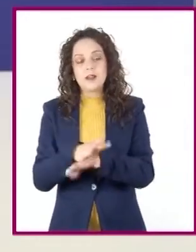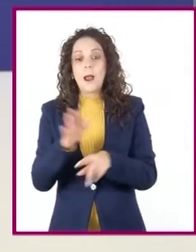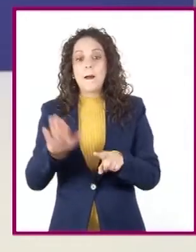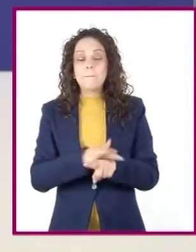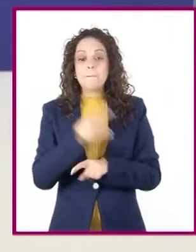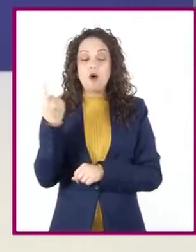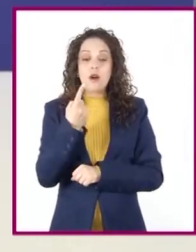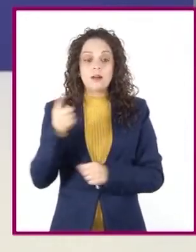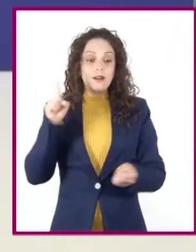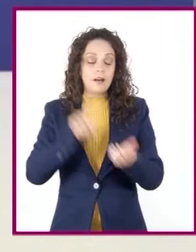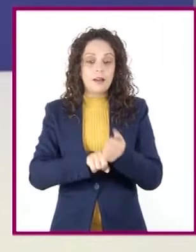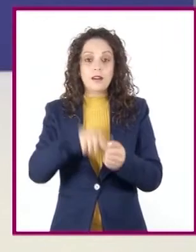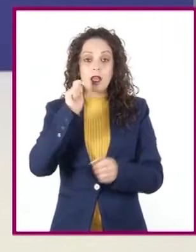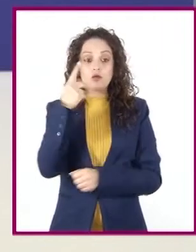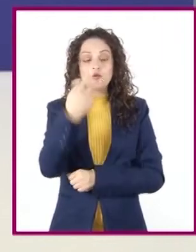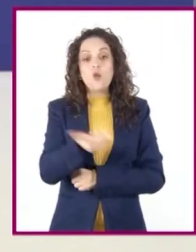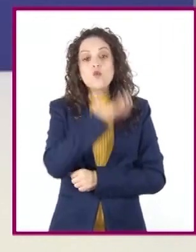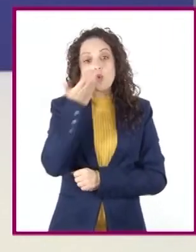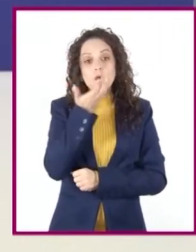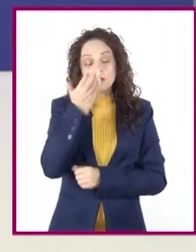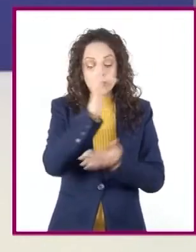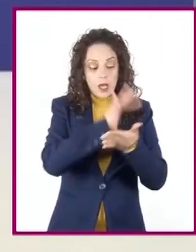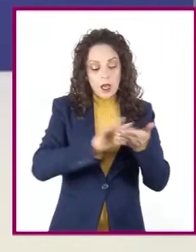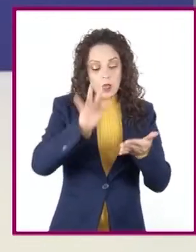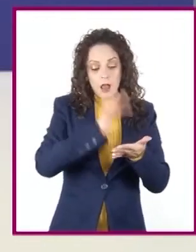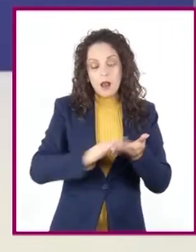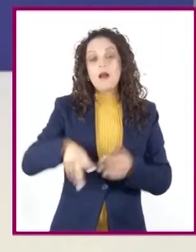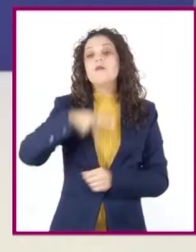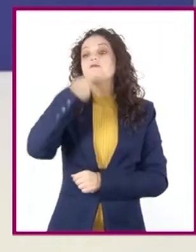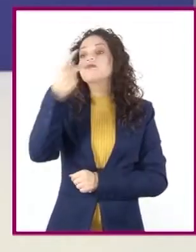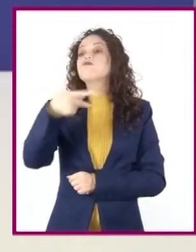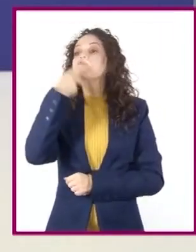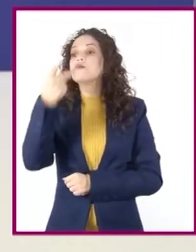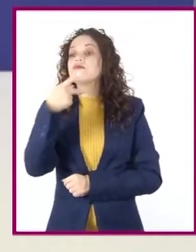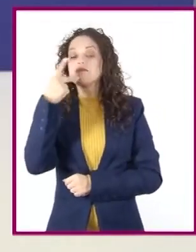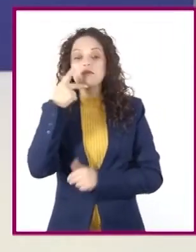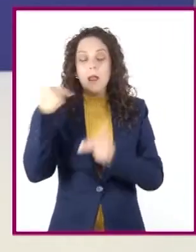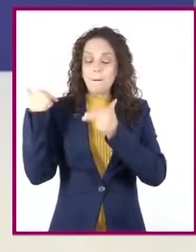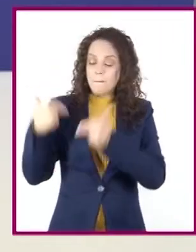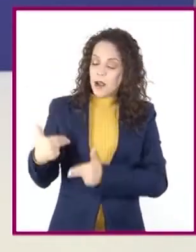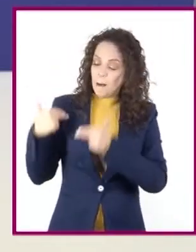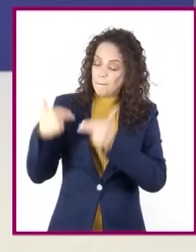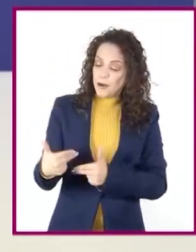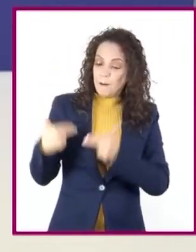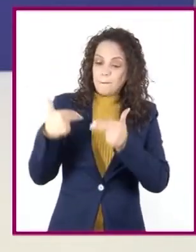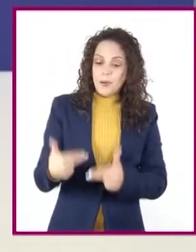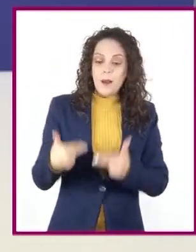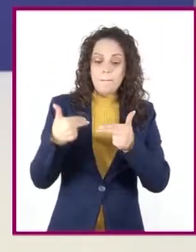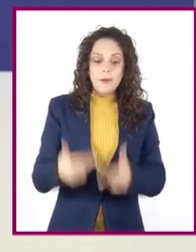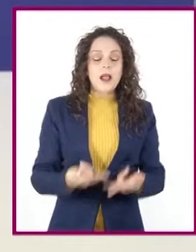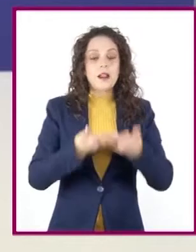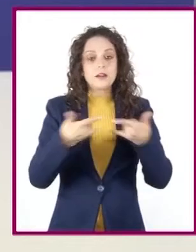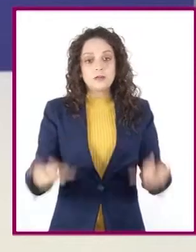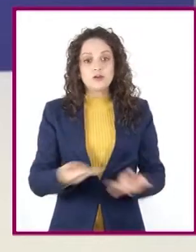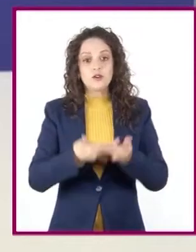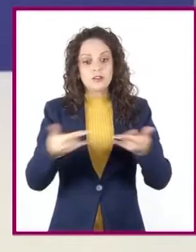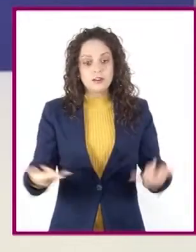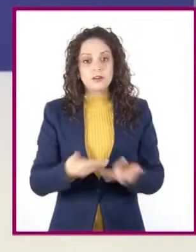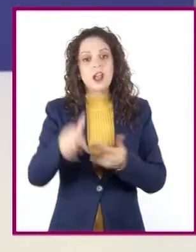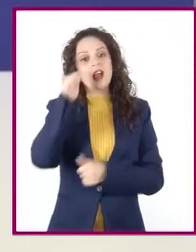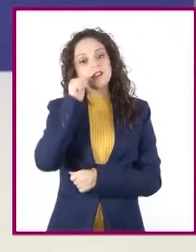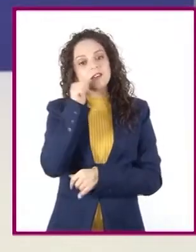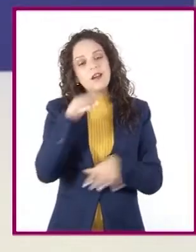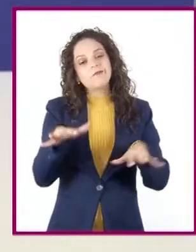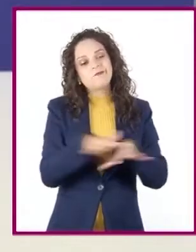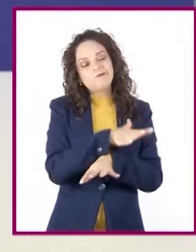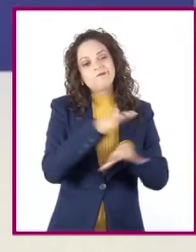de un pueblo y al ir de boca en boca, de generación en generación, muchas veces se modifica.